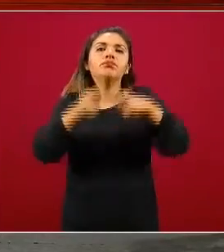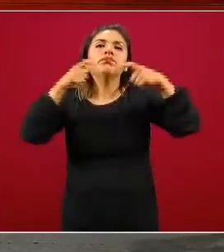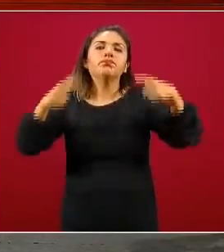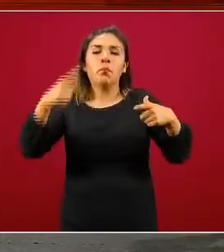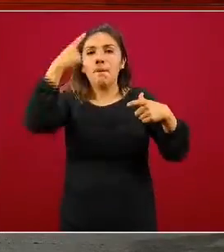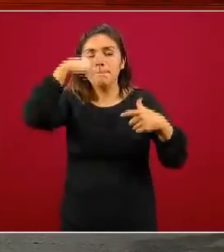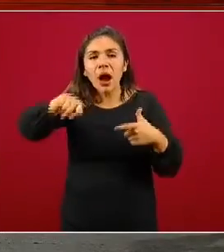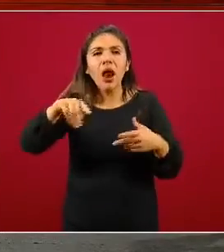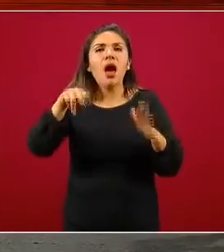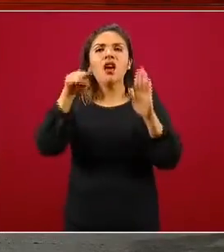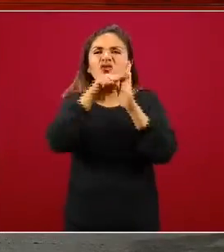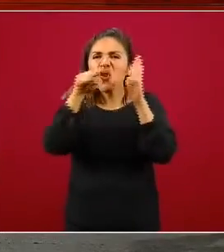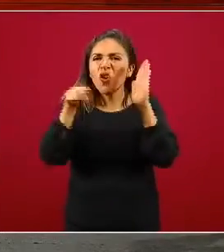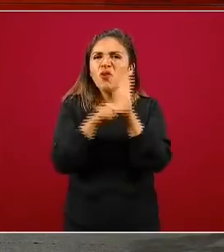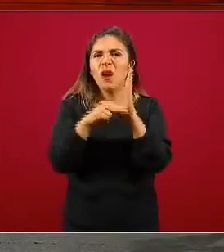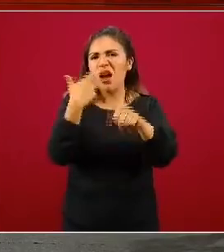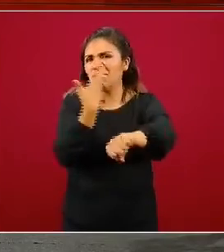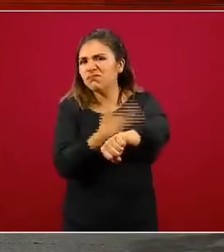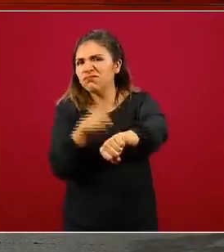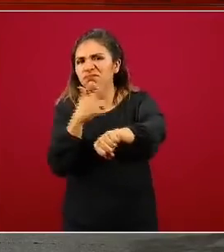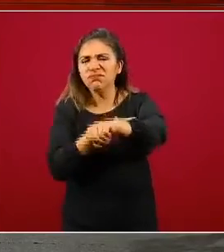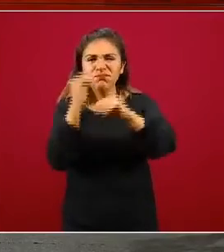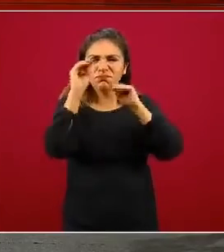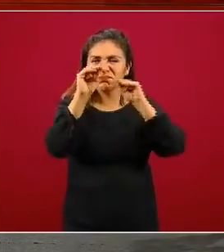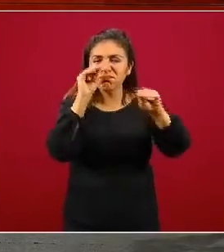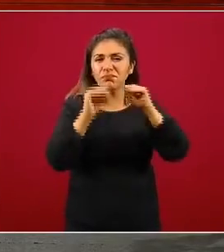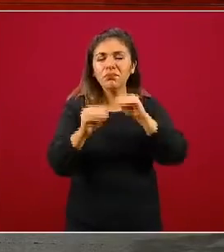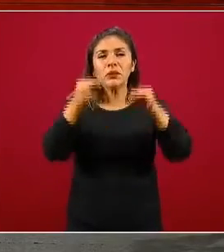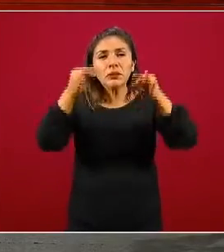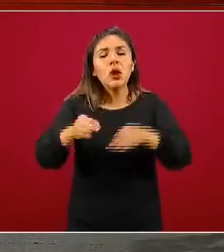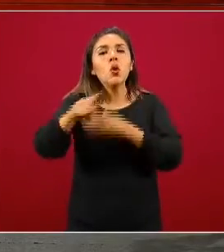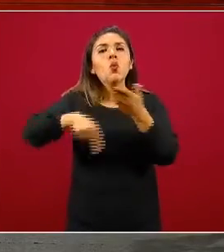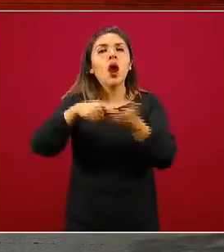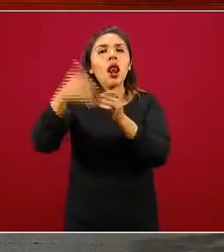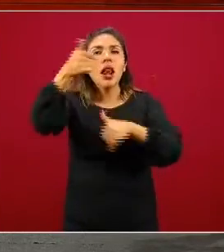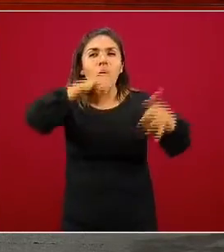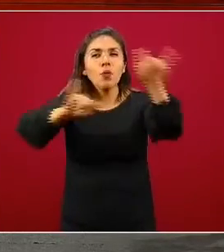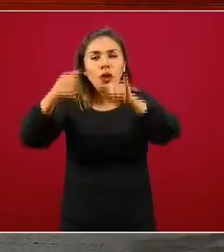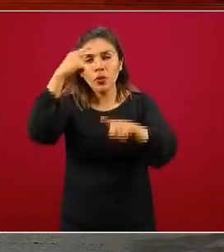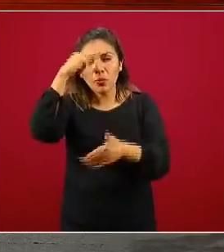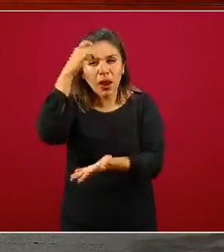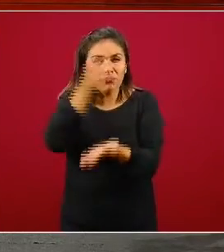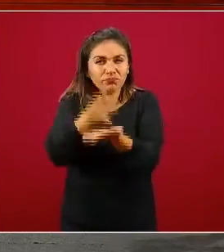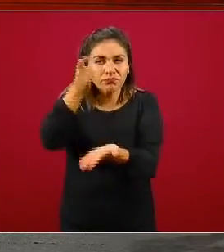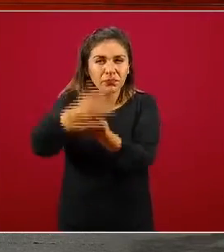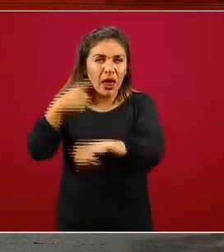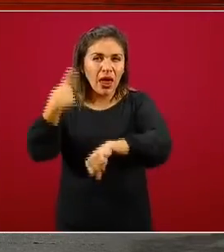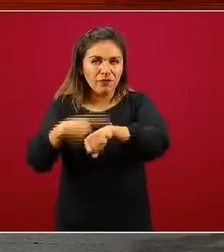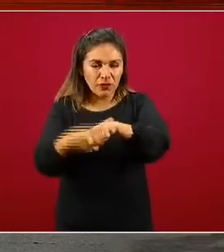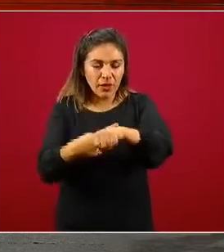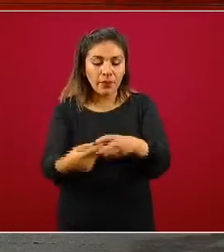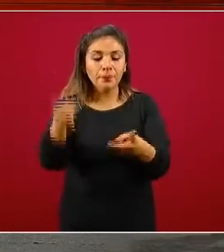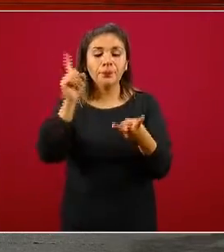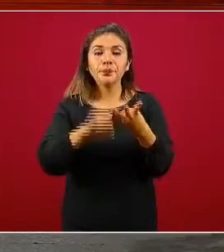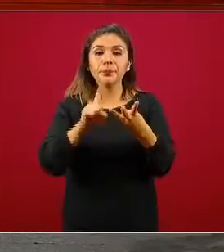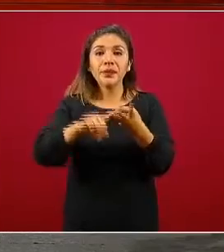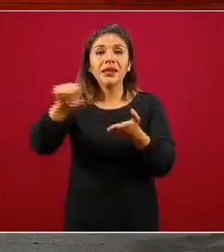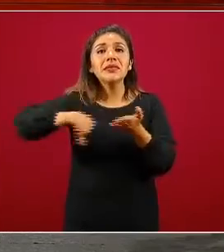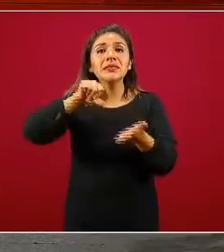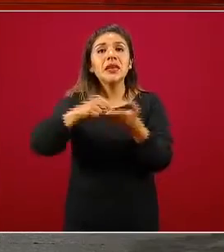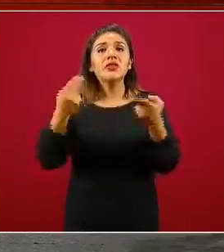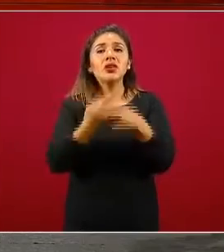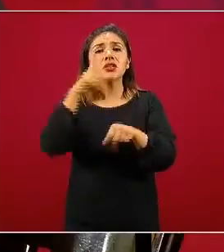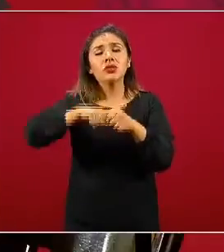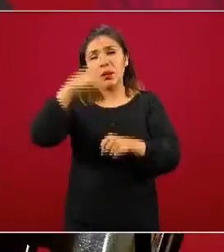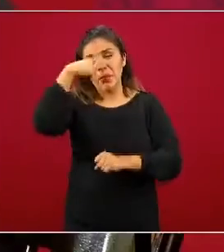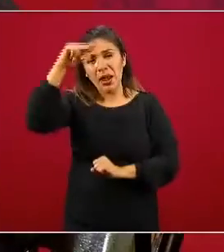para normar, regular el desempeño de los laboratorios de diagnóstico clínico, y el Centro Nacional de Inteligencia